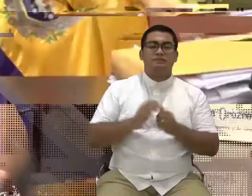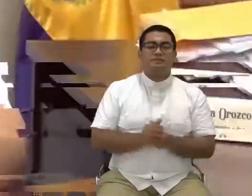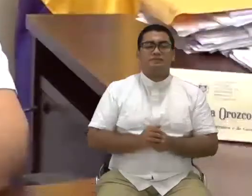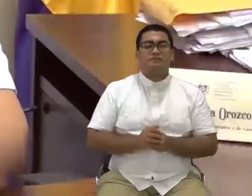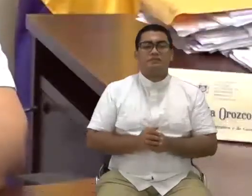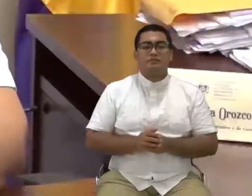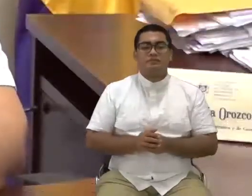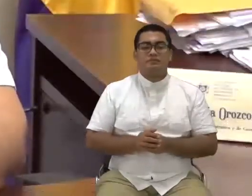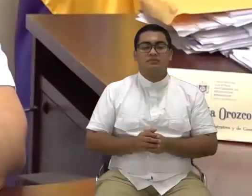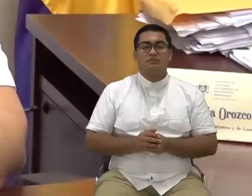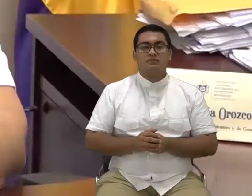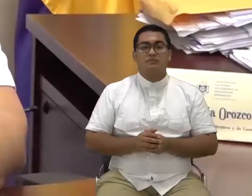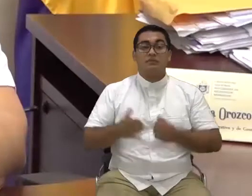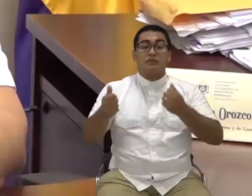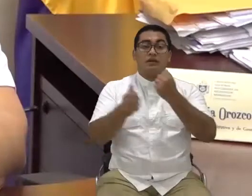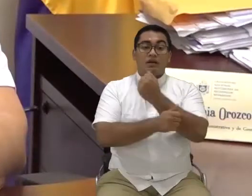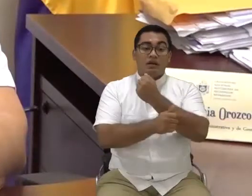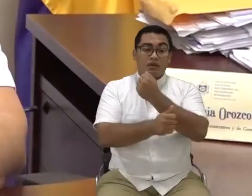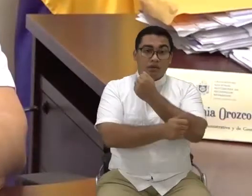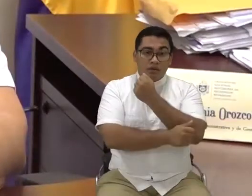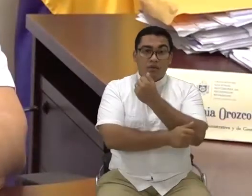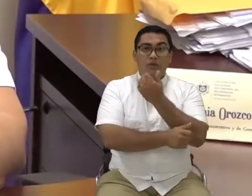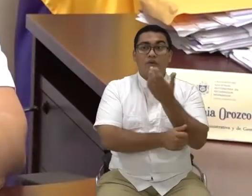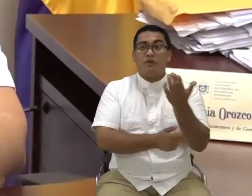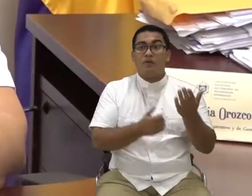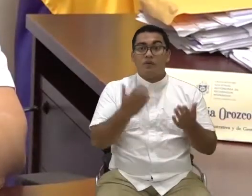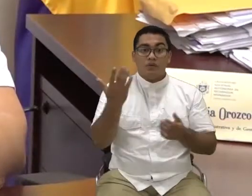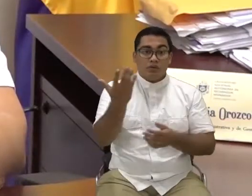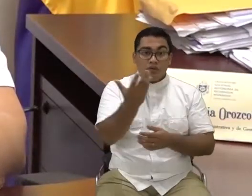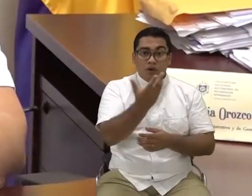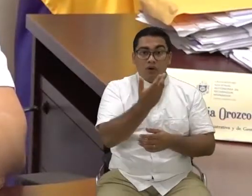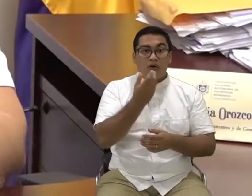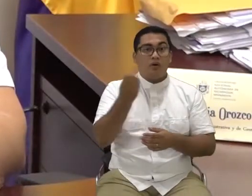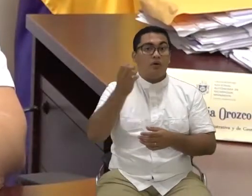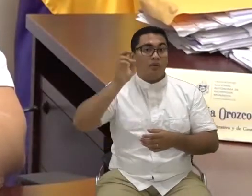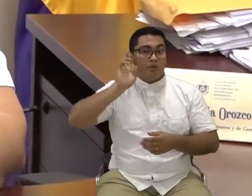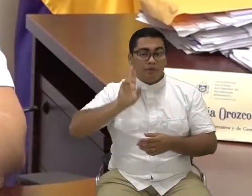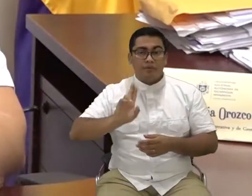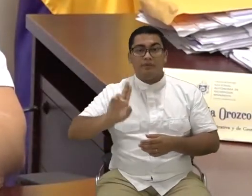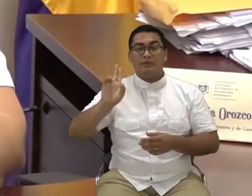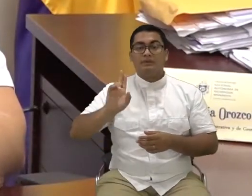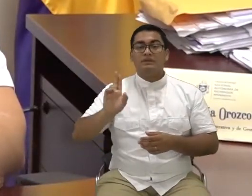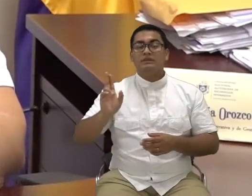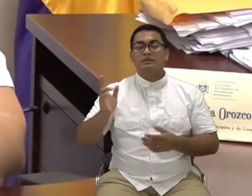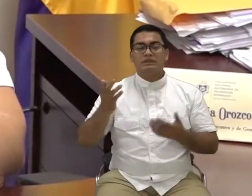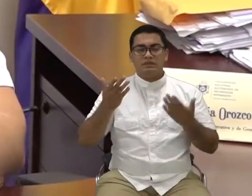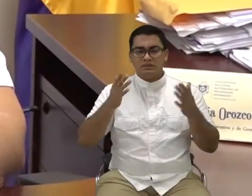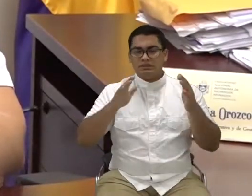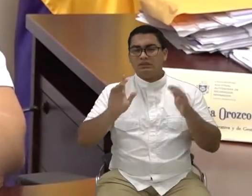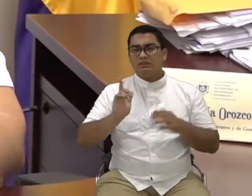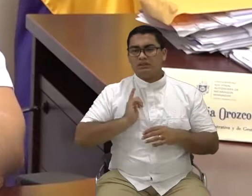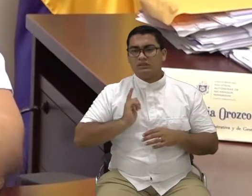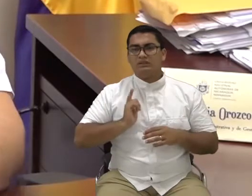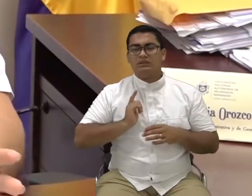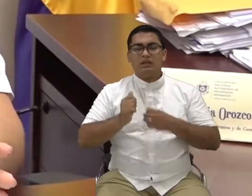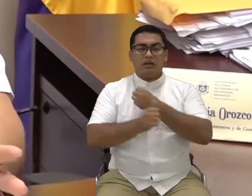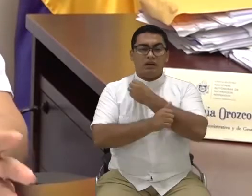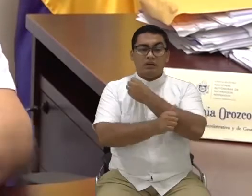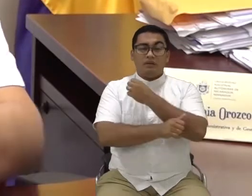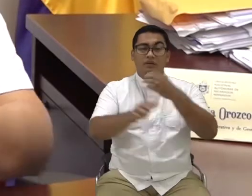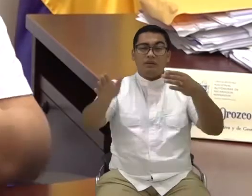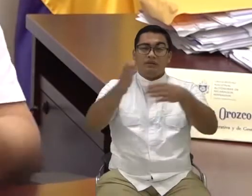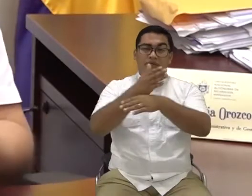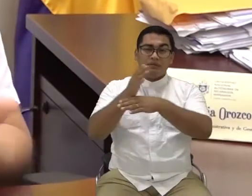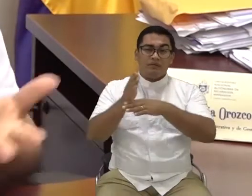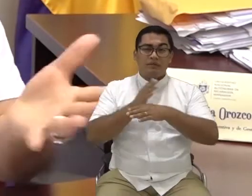comunidad. A los estudiantes y a toda la comunidad universitaria, y es cierto lo que usted dice, tenemos estudiantes de diferentes